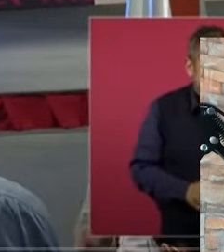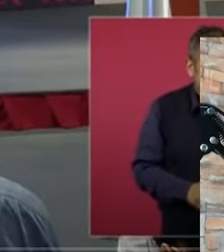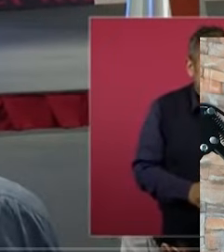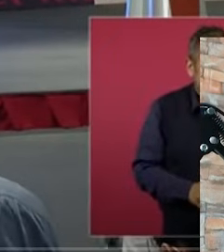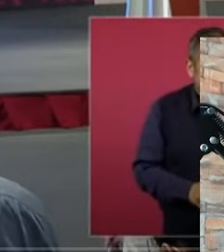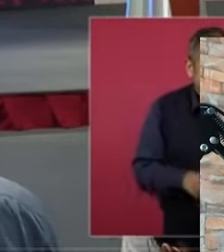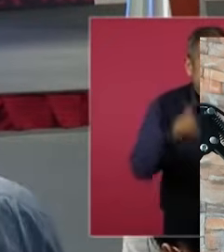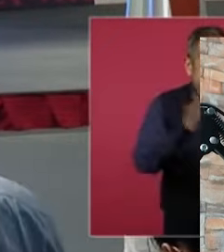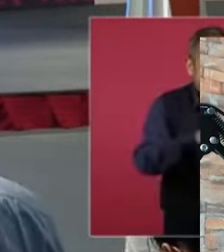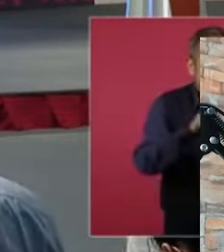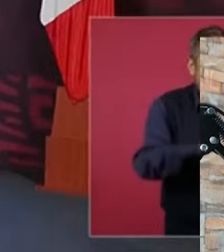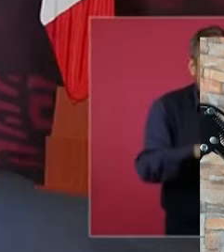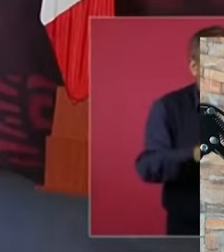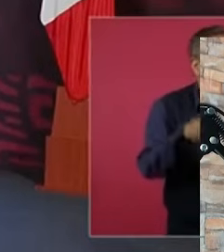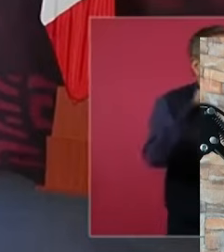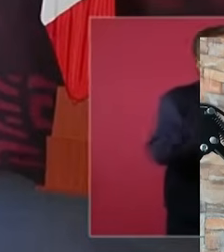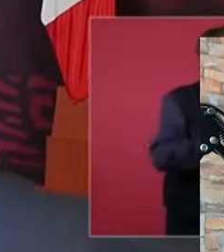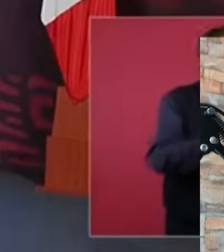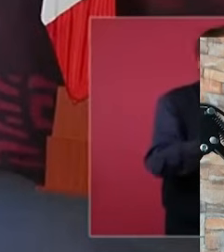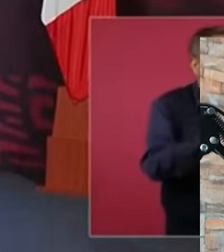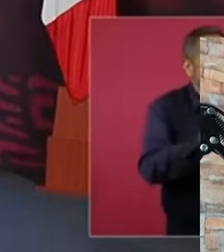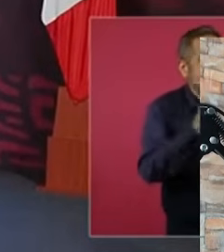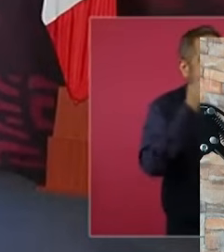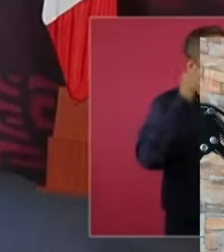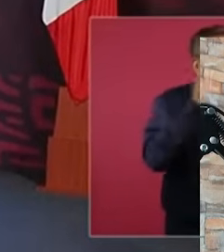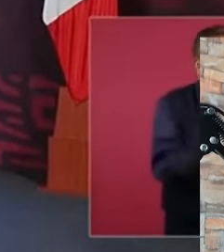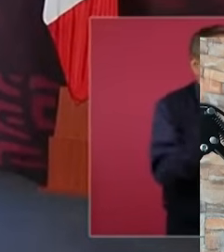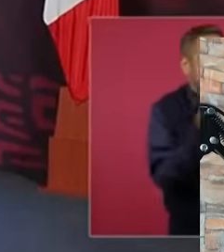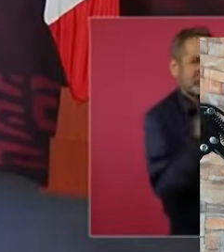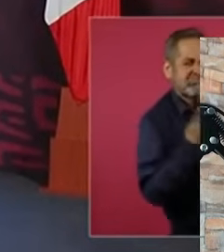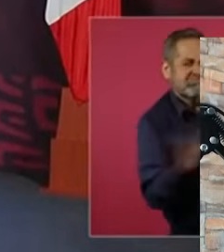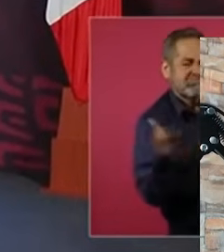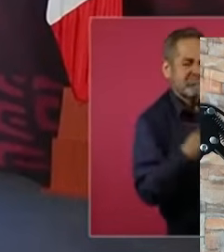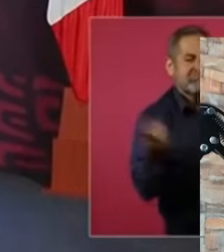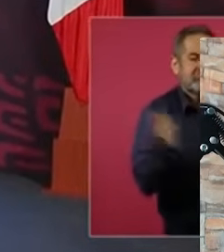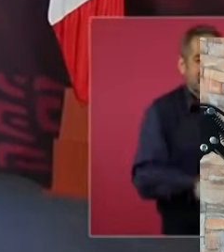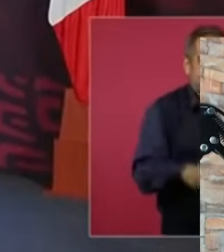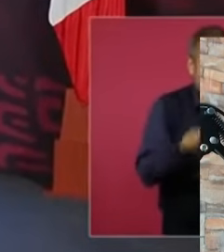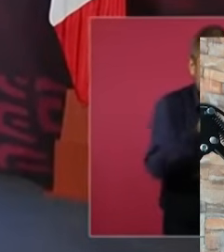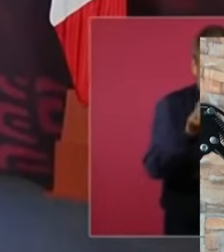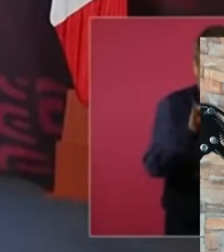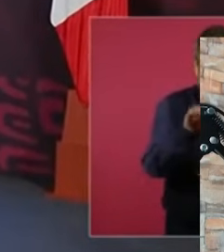¿Quién expulsó ministros? Zedillo. Pero ahí